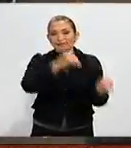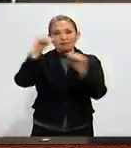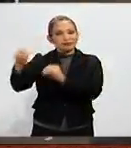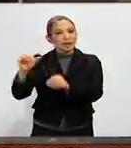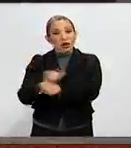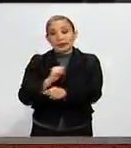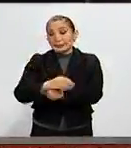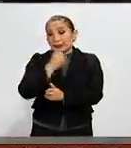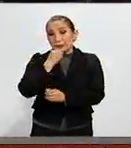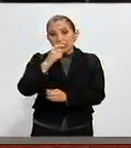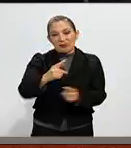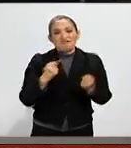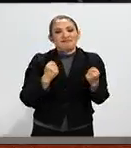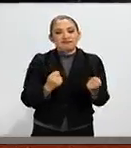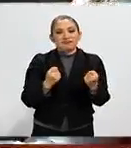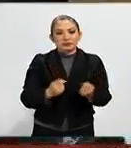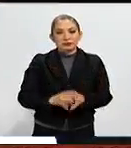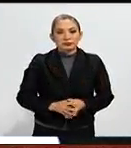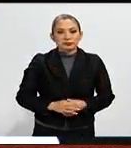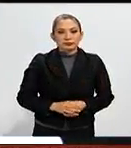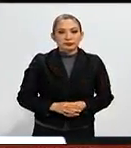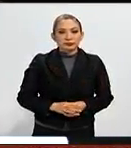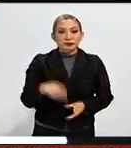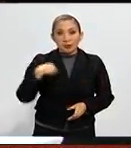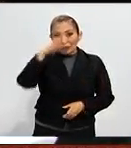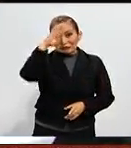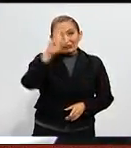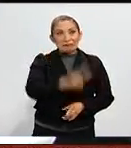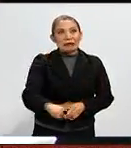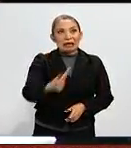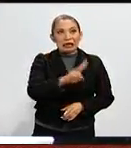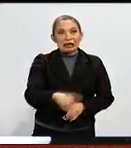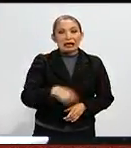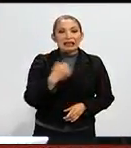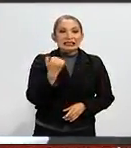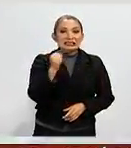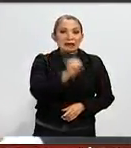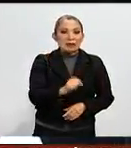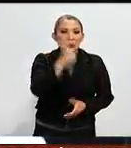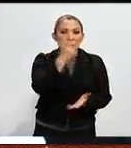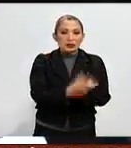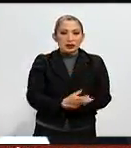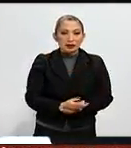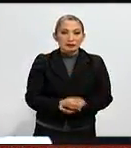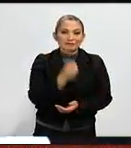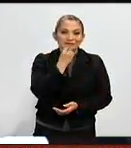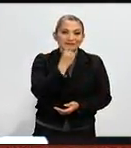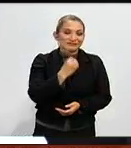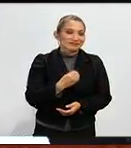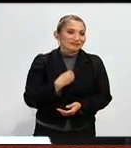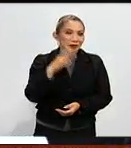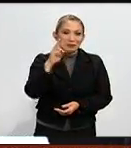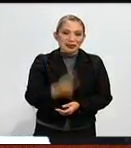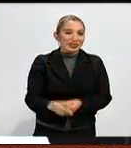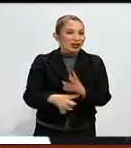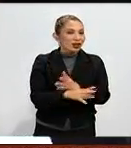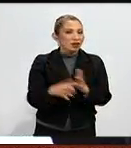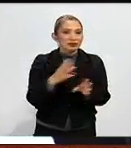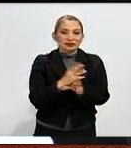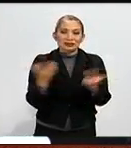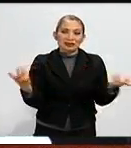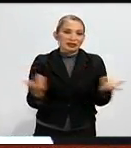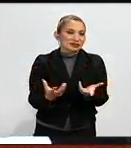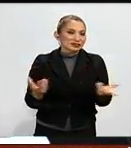a aquellos que lo pasaron por alto. Pensé que era viernes y sábado, no, pues la verdad hay muchas cosas que hacer